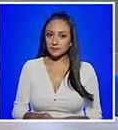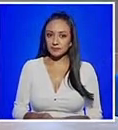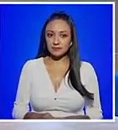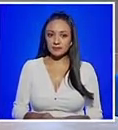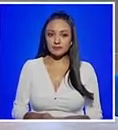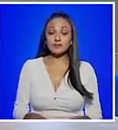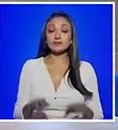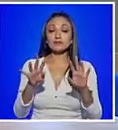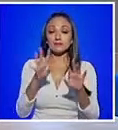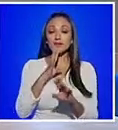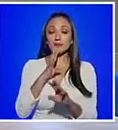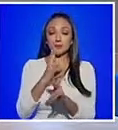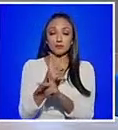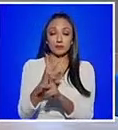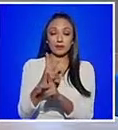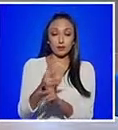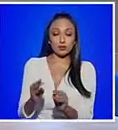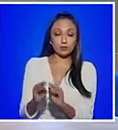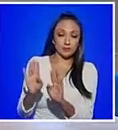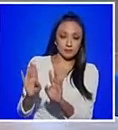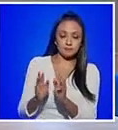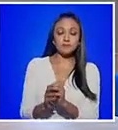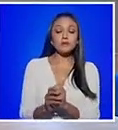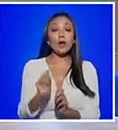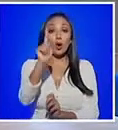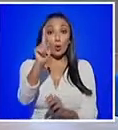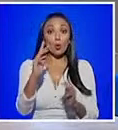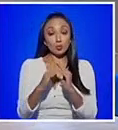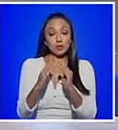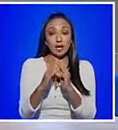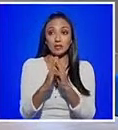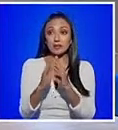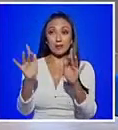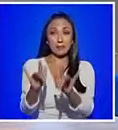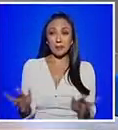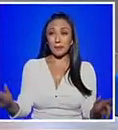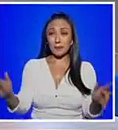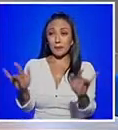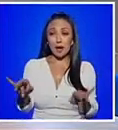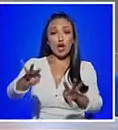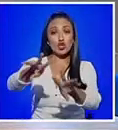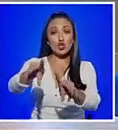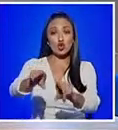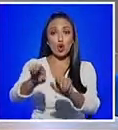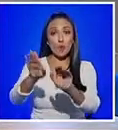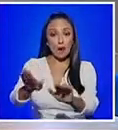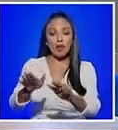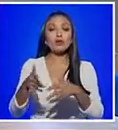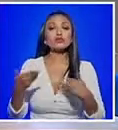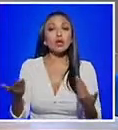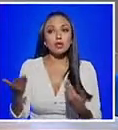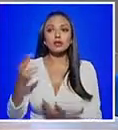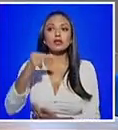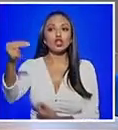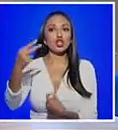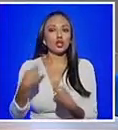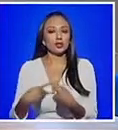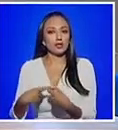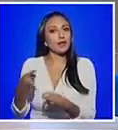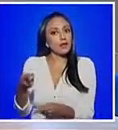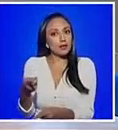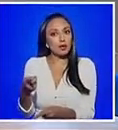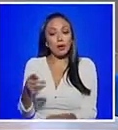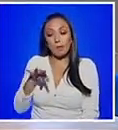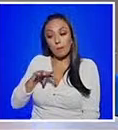de inseguridad. Una casa fue vaciada en cuestión de minutos mientras dos locales fueron robados en el norte de Quito. Los